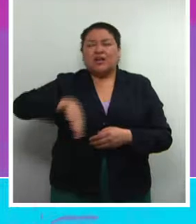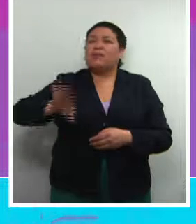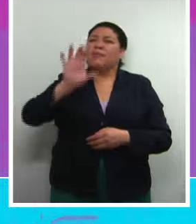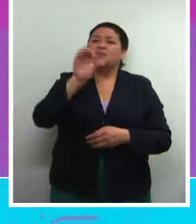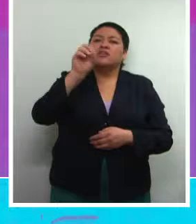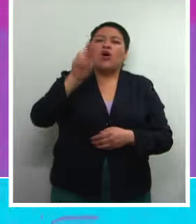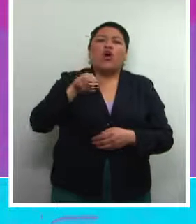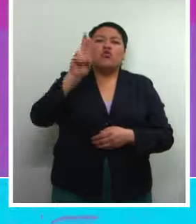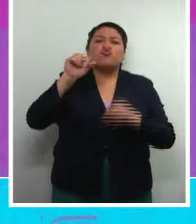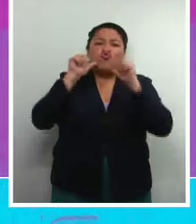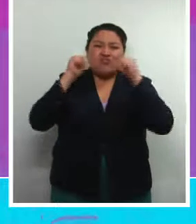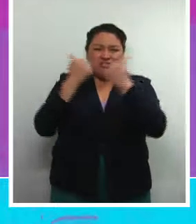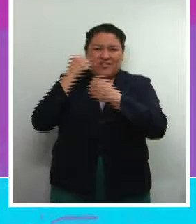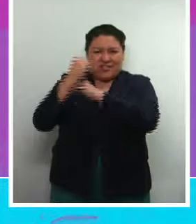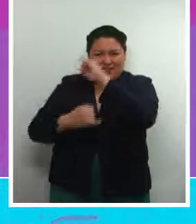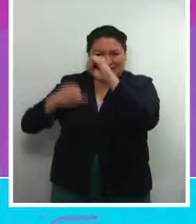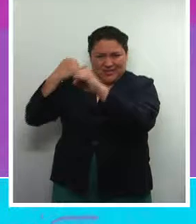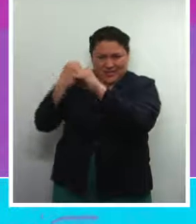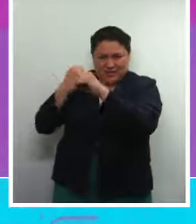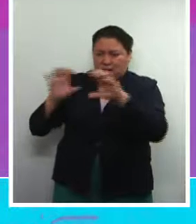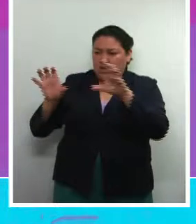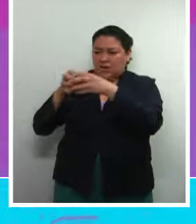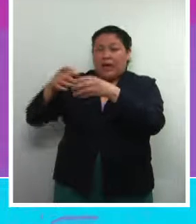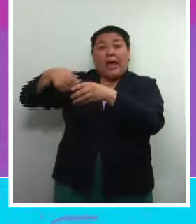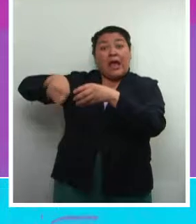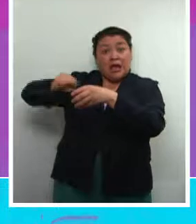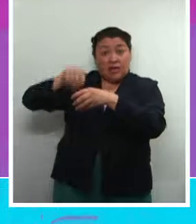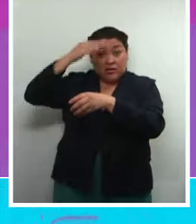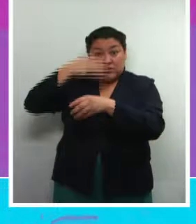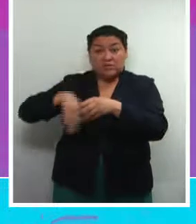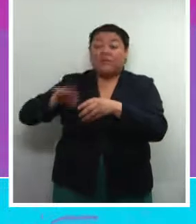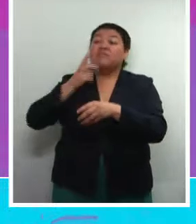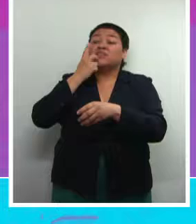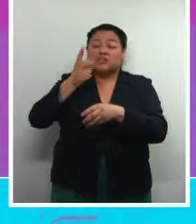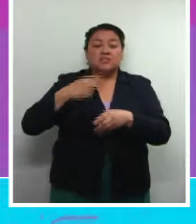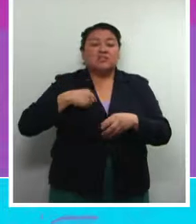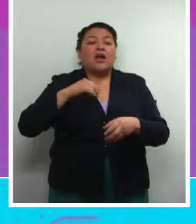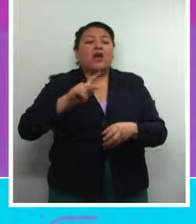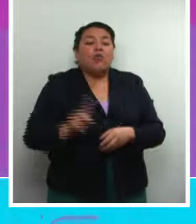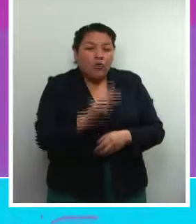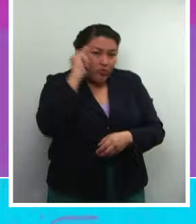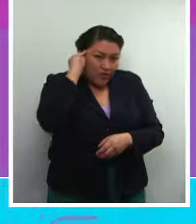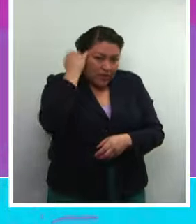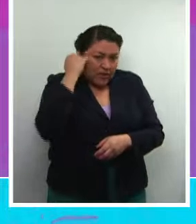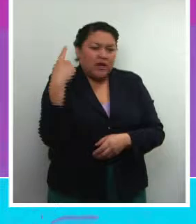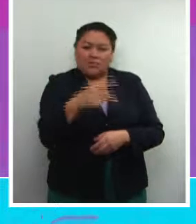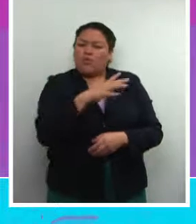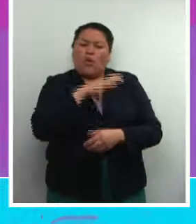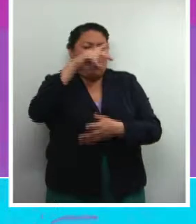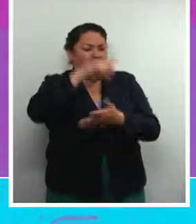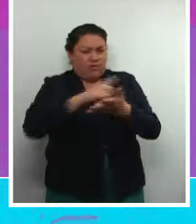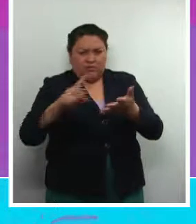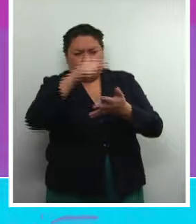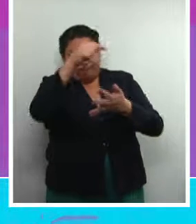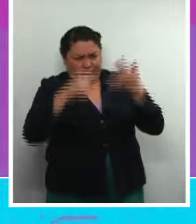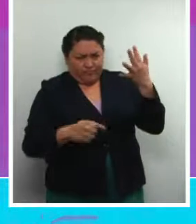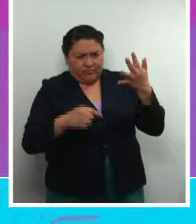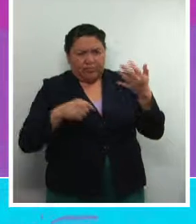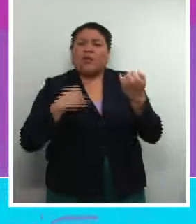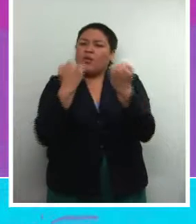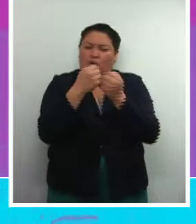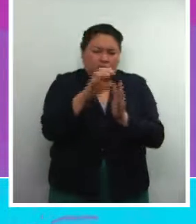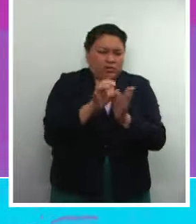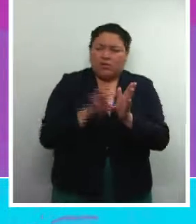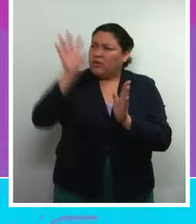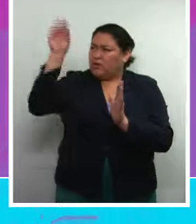Indígenas forma parte de la Constitución Política de la Ciudad de México. Otro de los artículos que